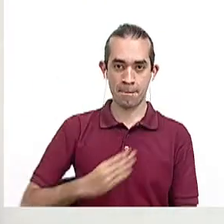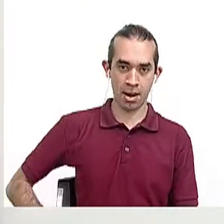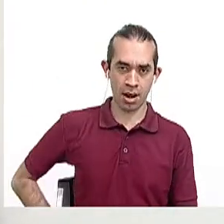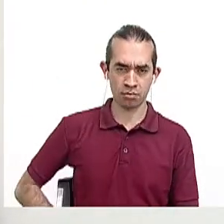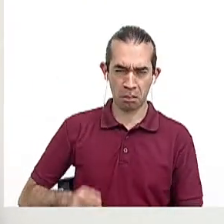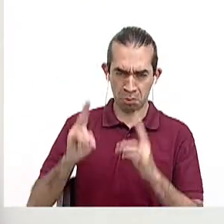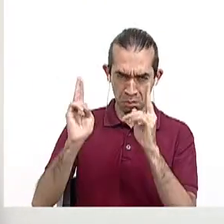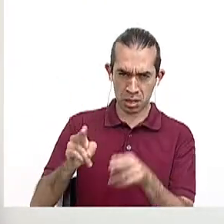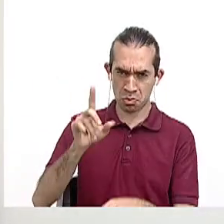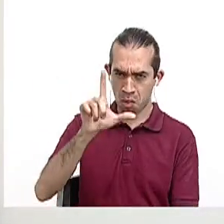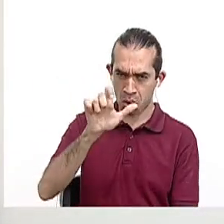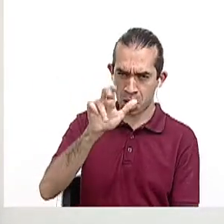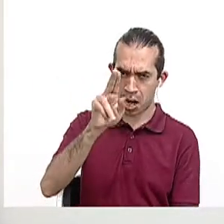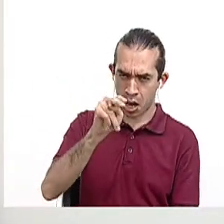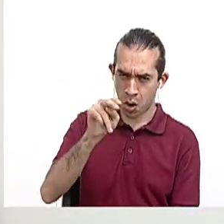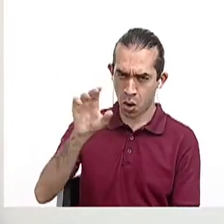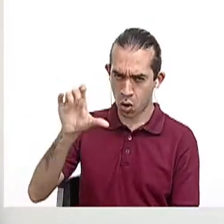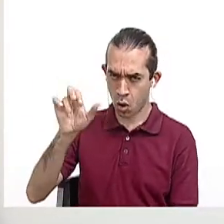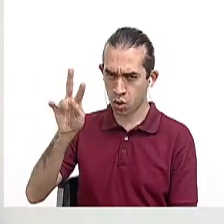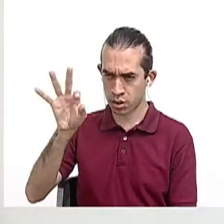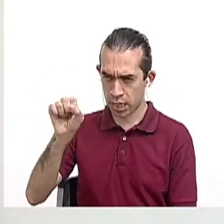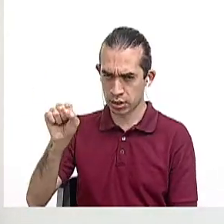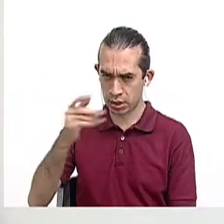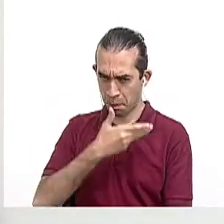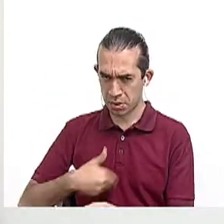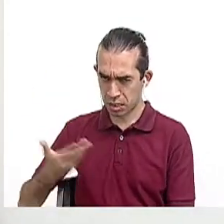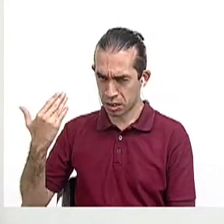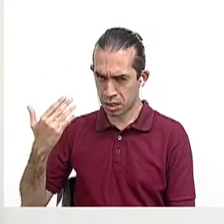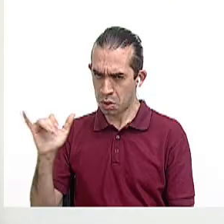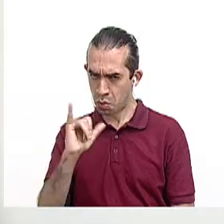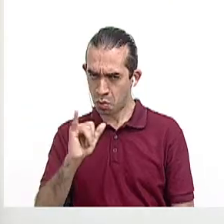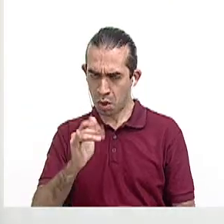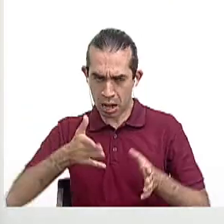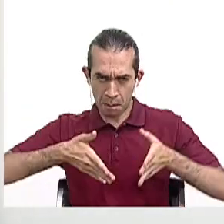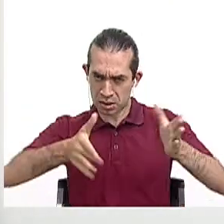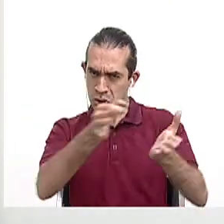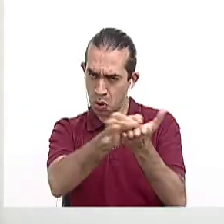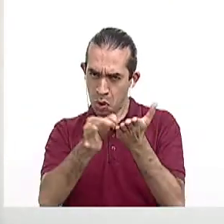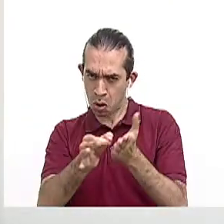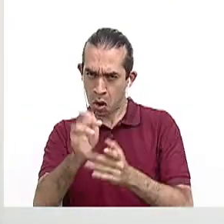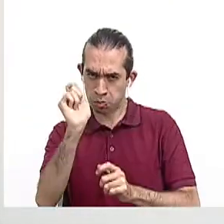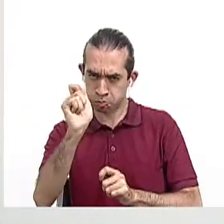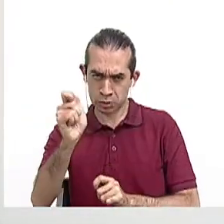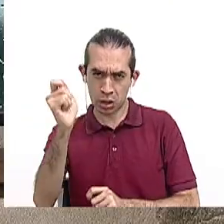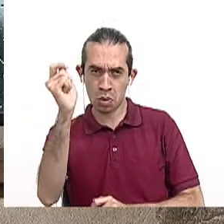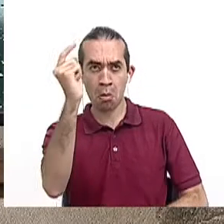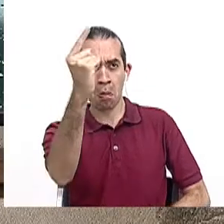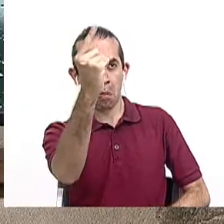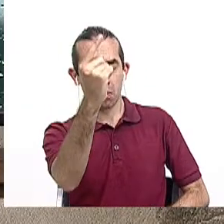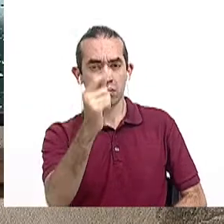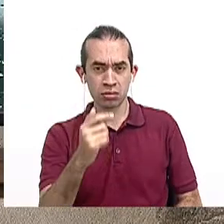León Cortés es el de la estatua que está cerca del Paseo Colón. Muchas gracias.